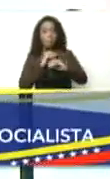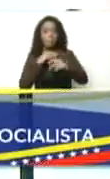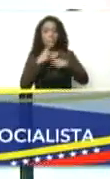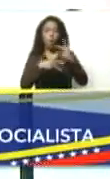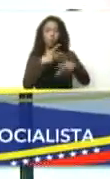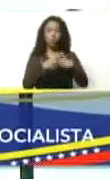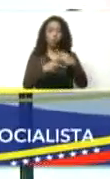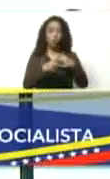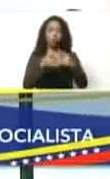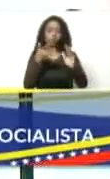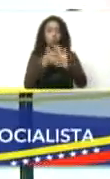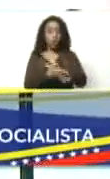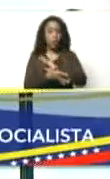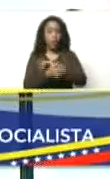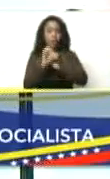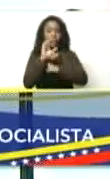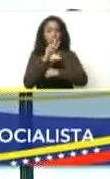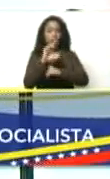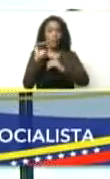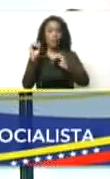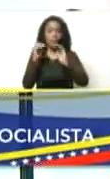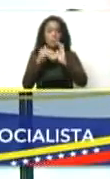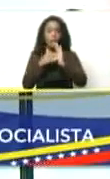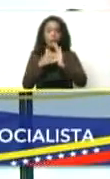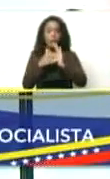¿no? 30.000